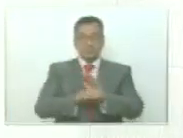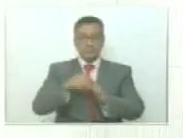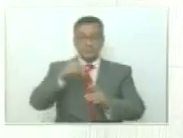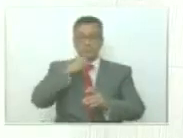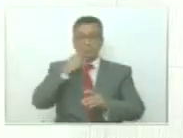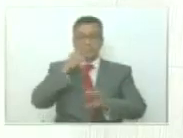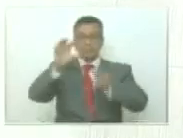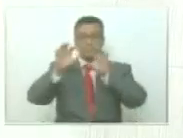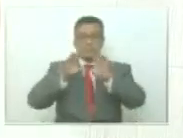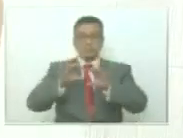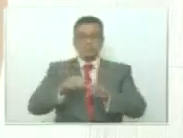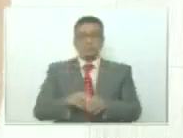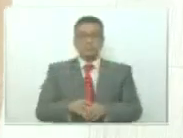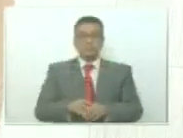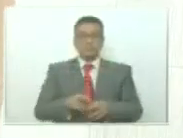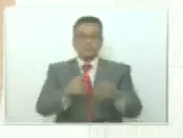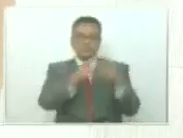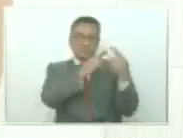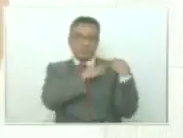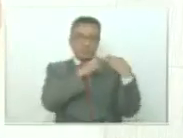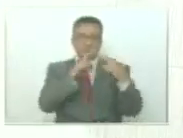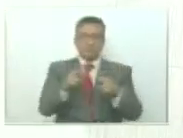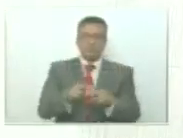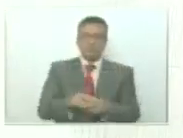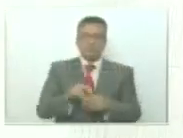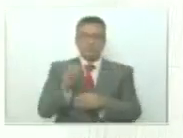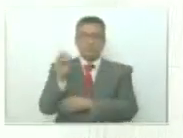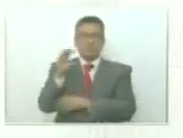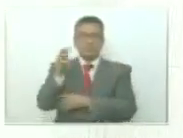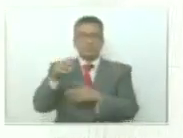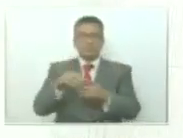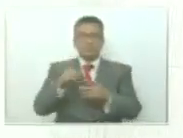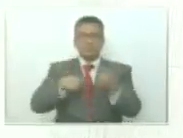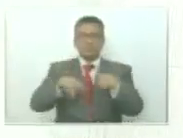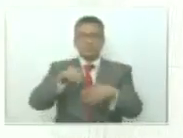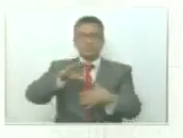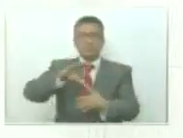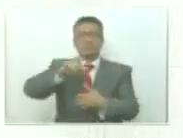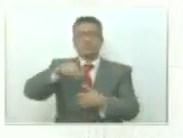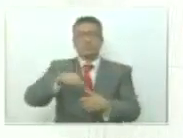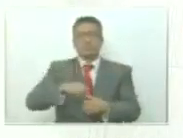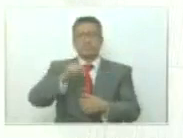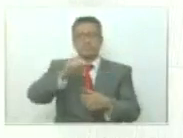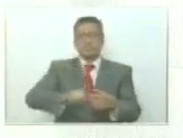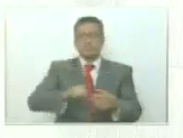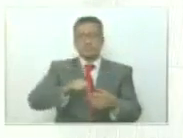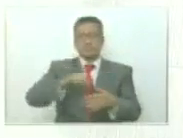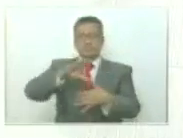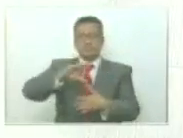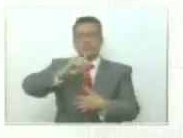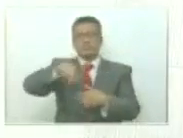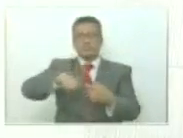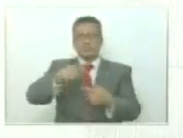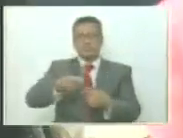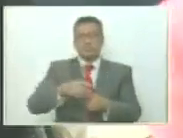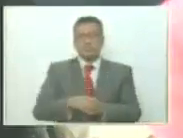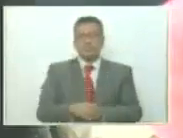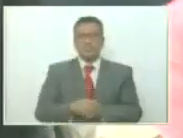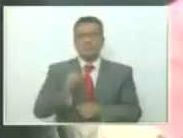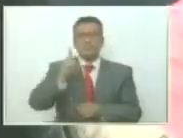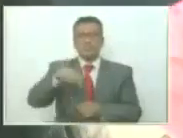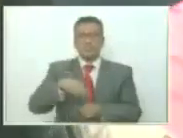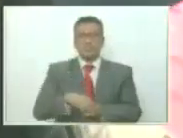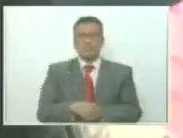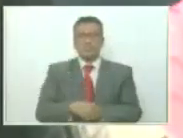Política Exterior, representante ante el Parlamento del Mercosur y el Parlamento Latinoamericano, y